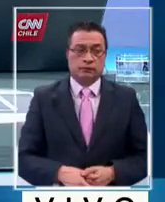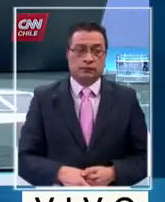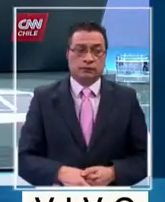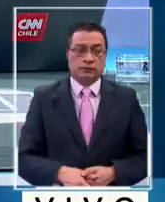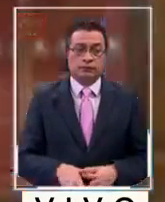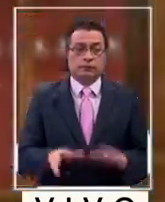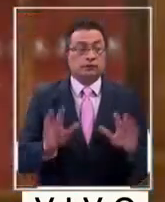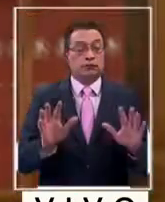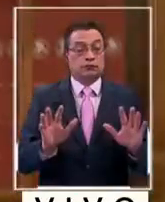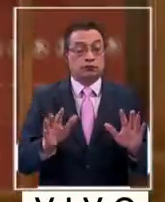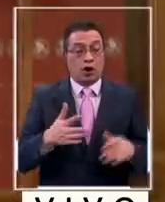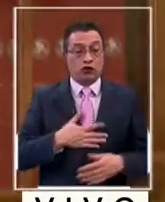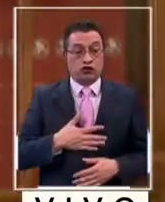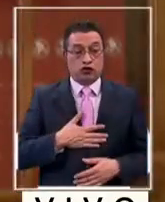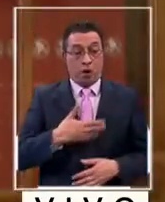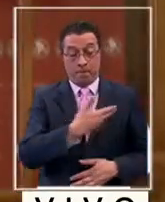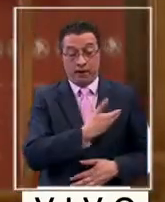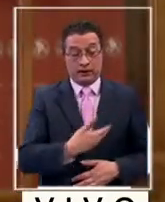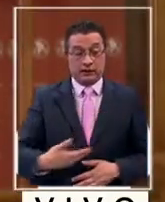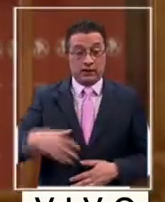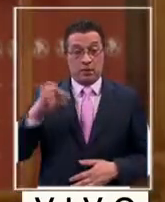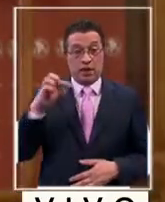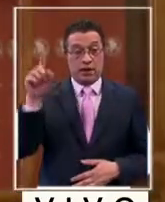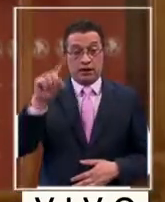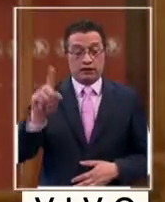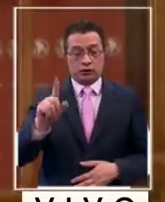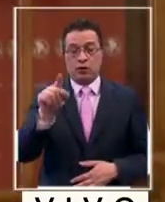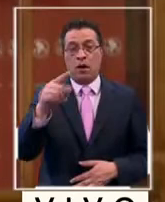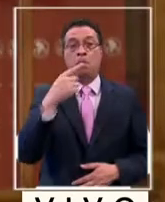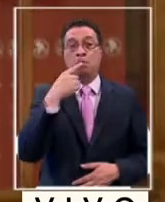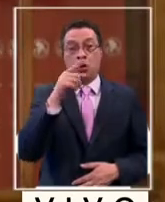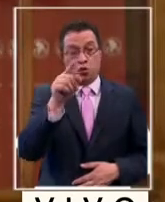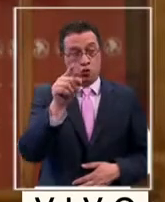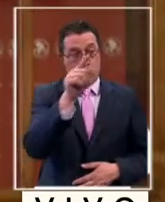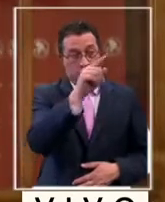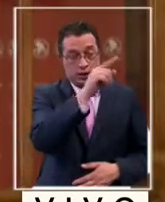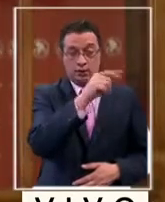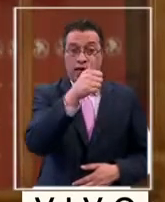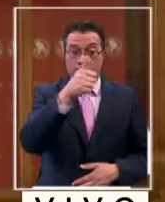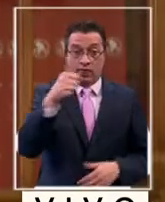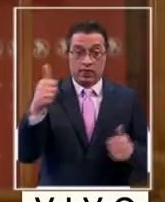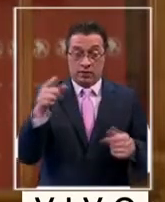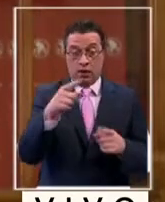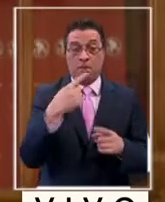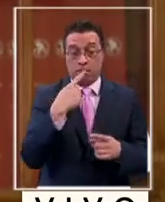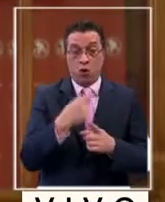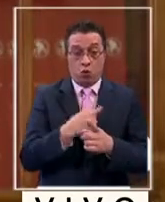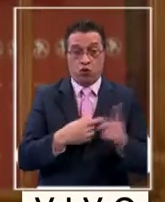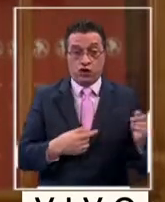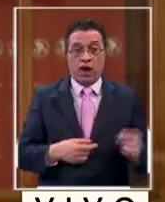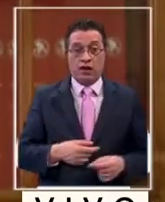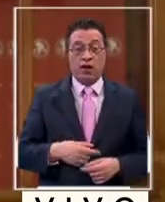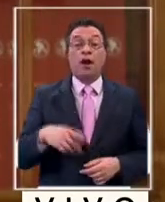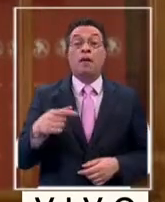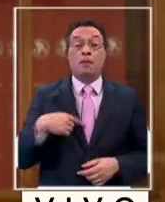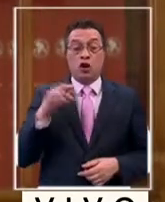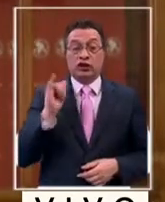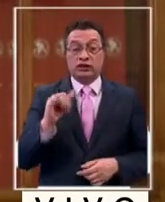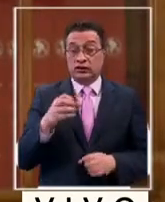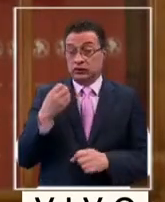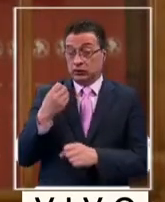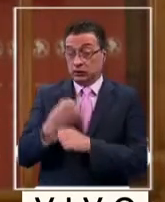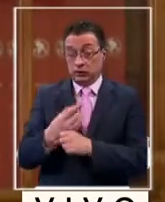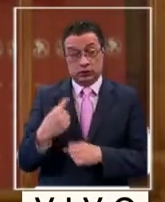Mire, yo no he sido presidente del partido, eso tiene que preguntárselo a cada uno de nuestros dirigentes. Lo que es importante es que el grueso de la